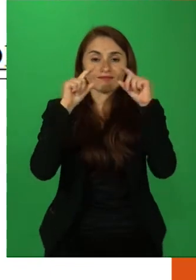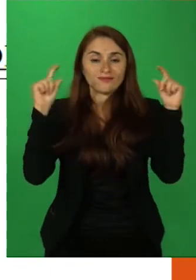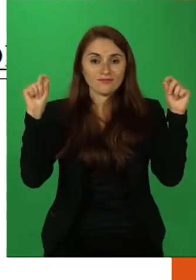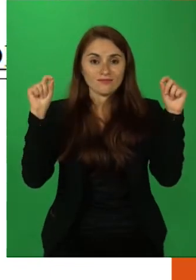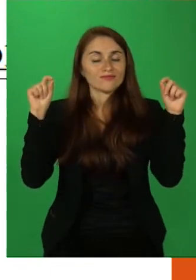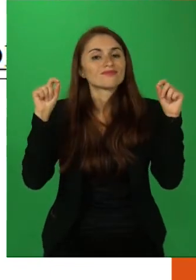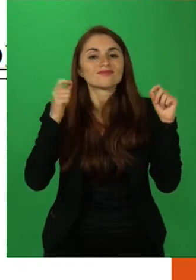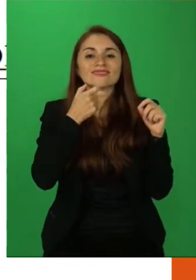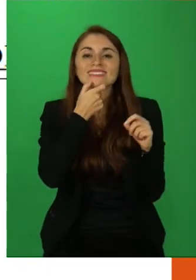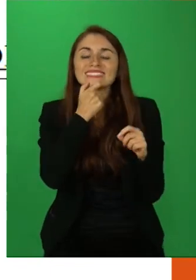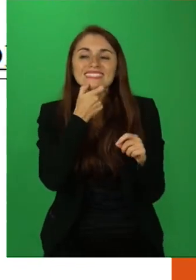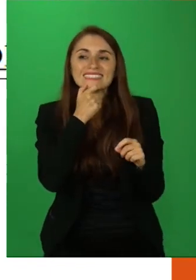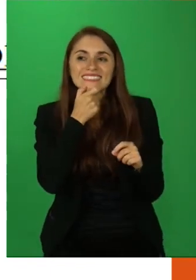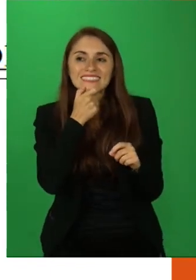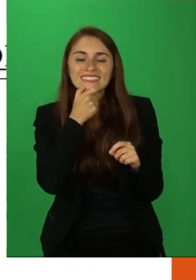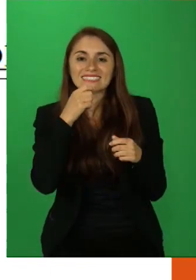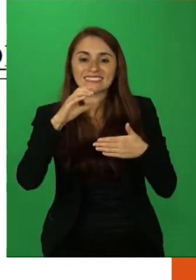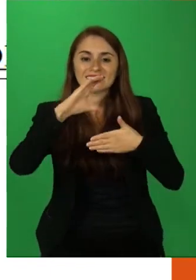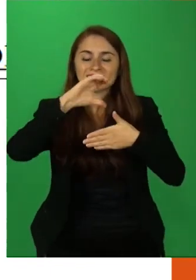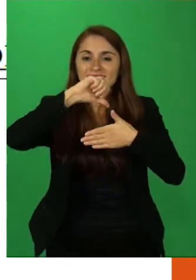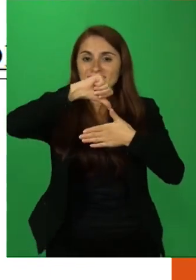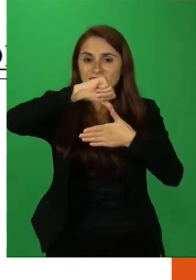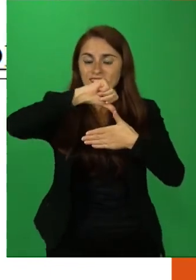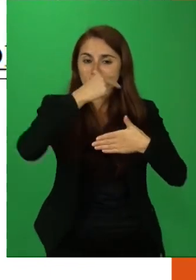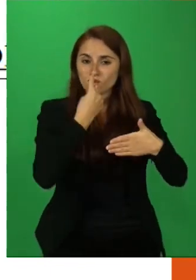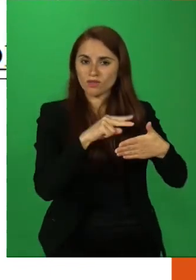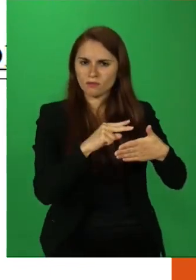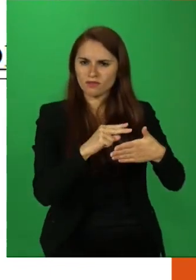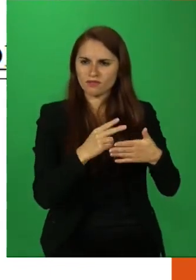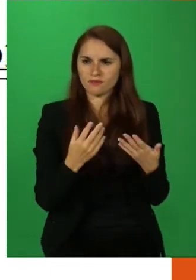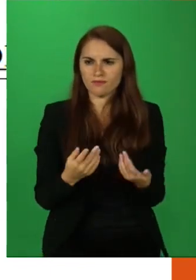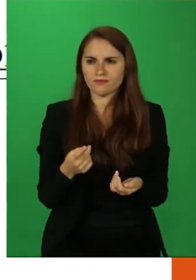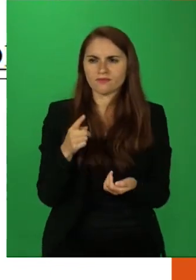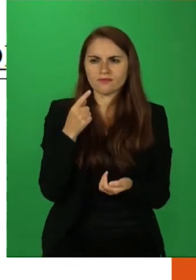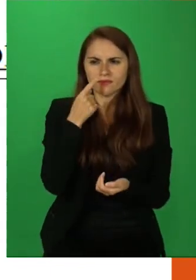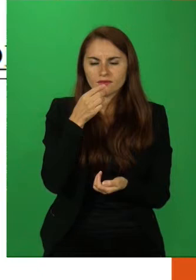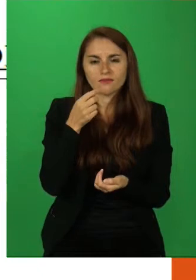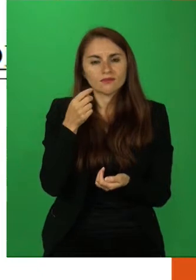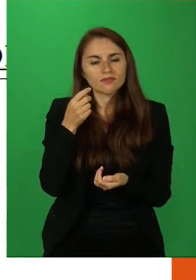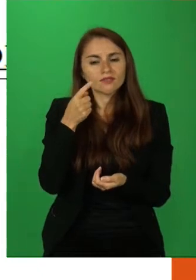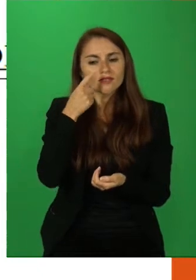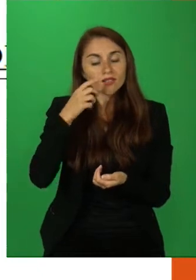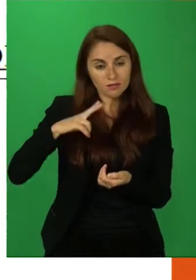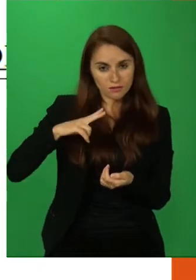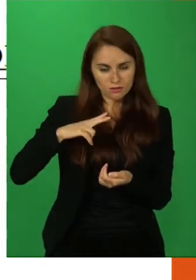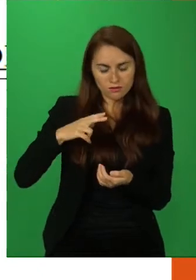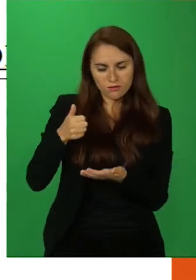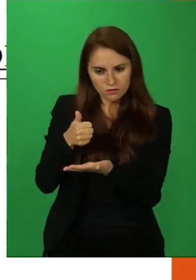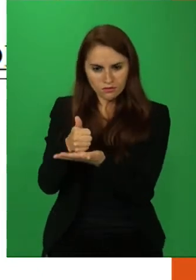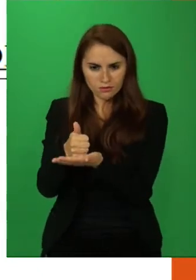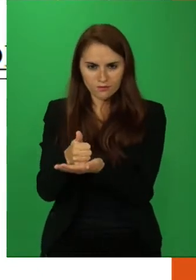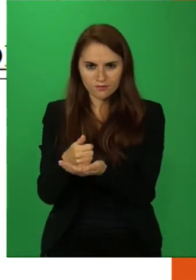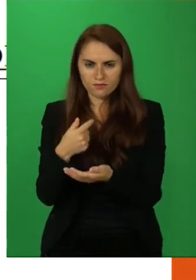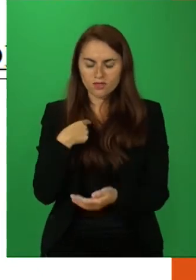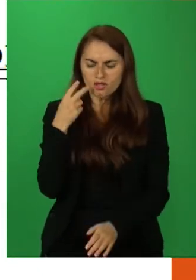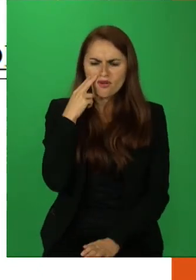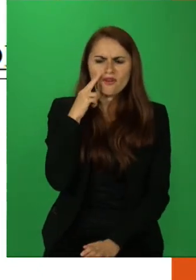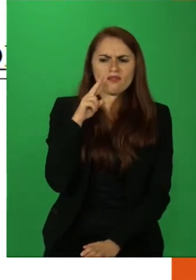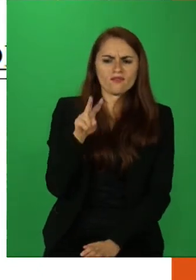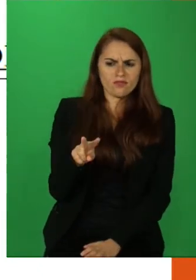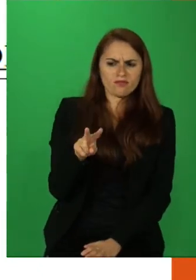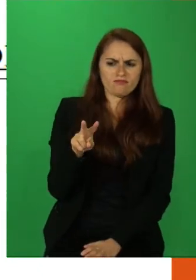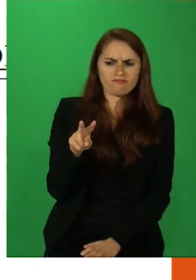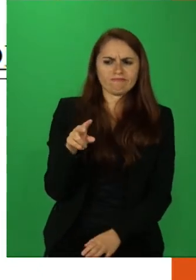de Sudamérica. Señor director, al ver los incidentes y destrozos causados por